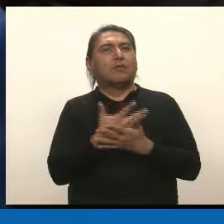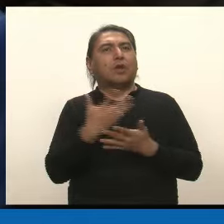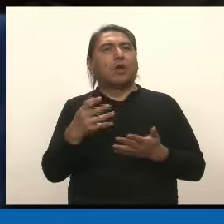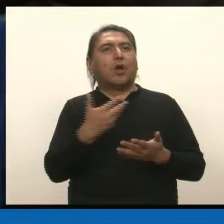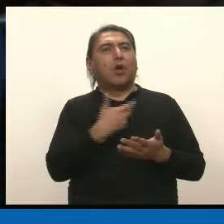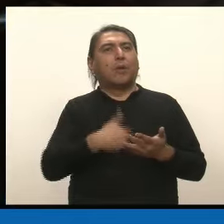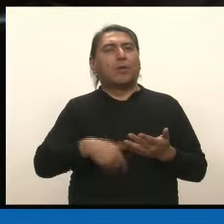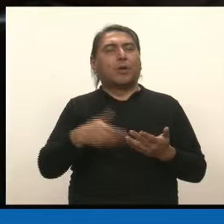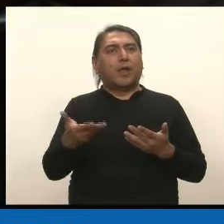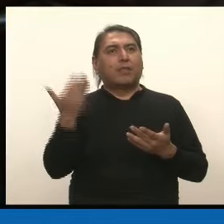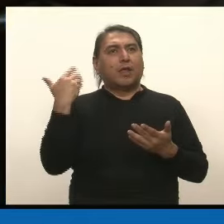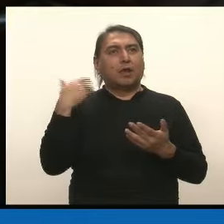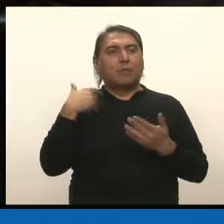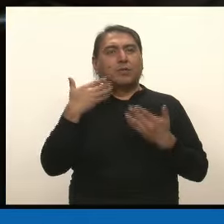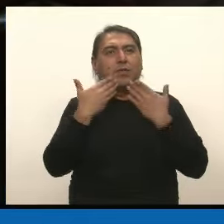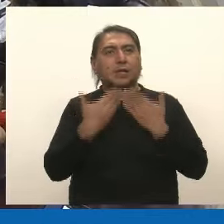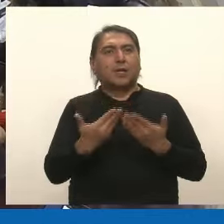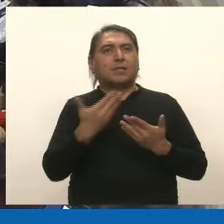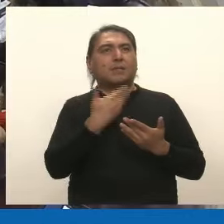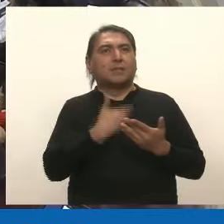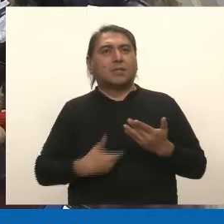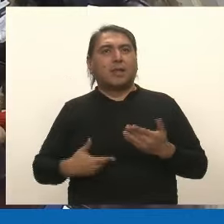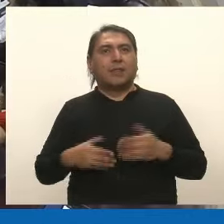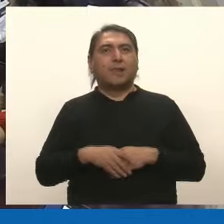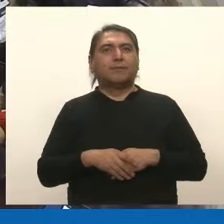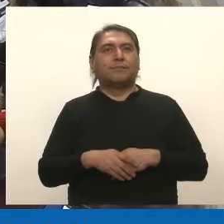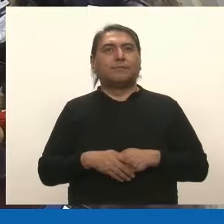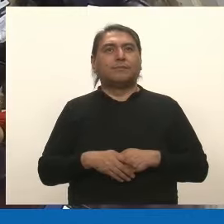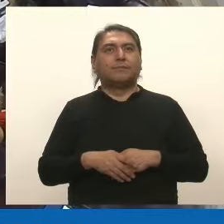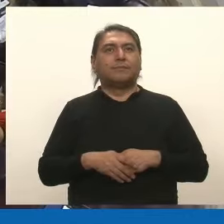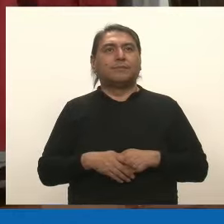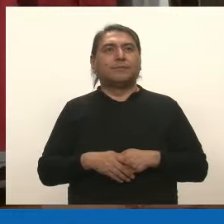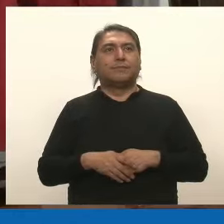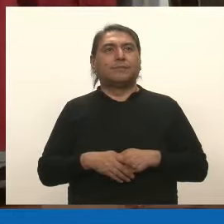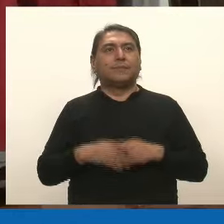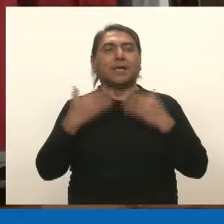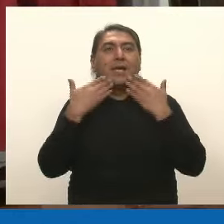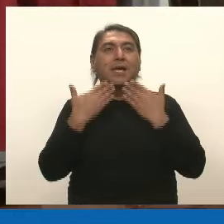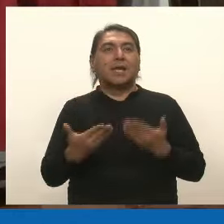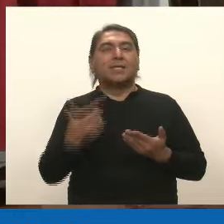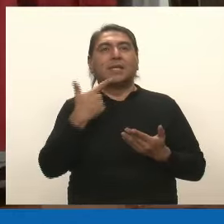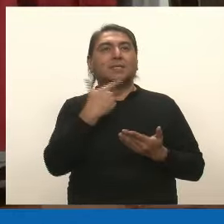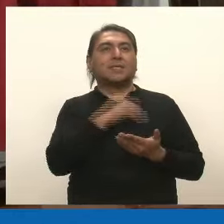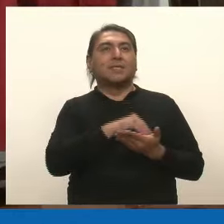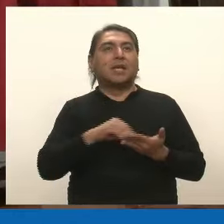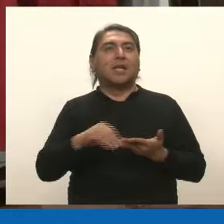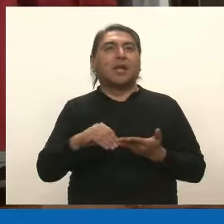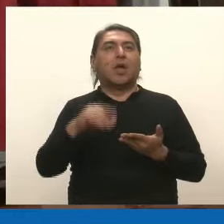anterior Muchas gracias señor presidente gracias senador Olivera